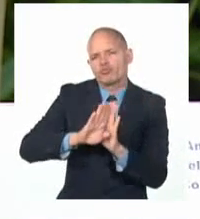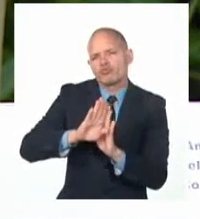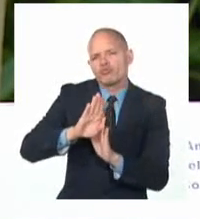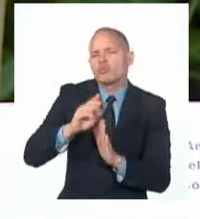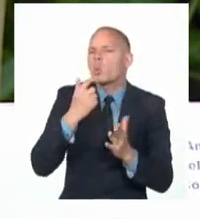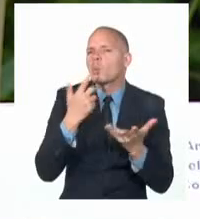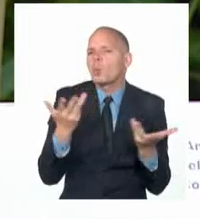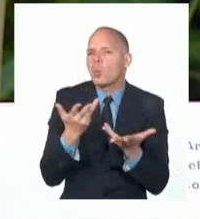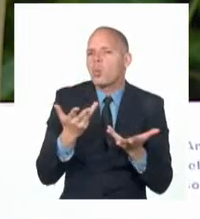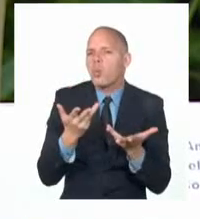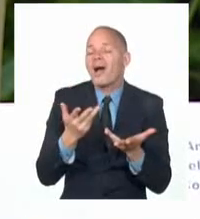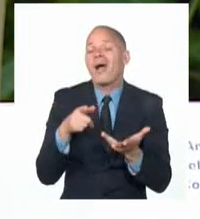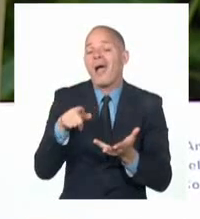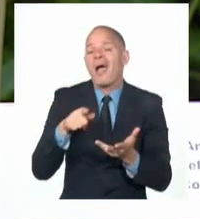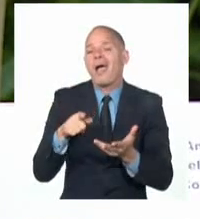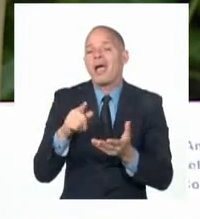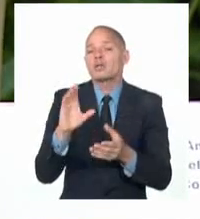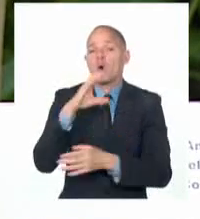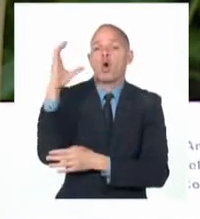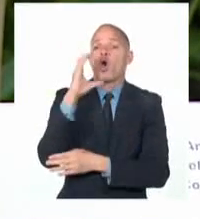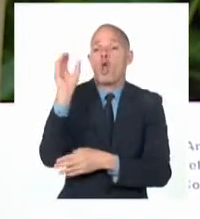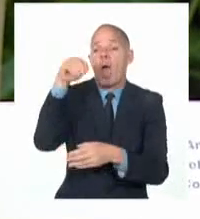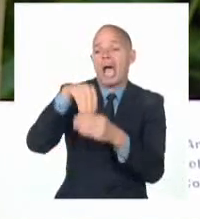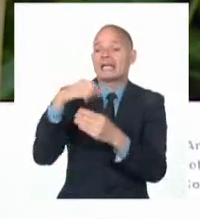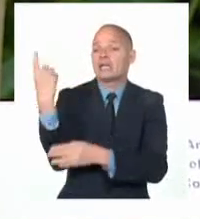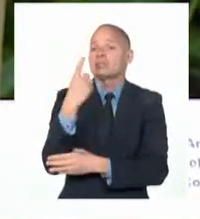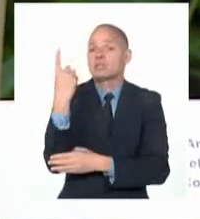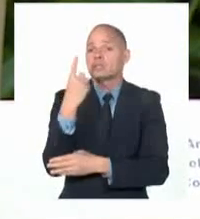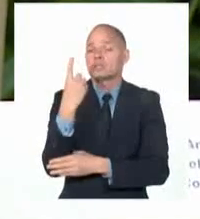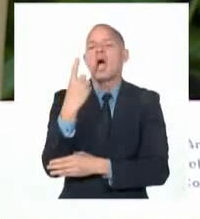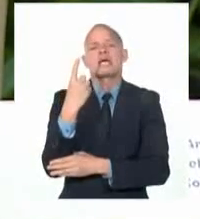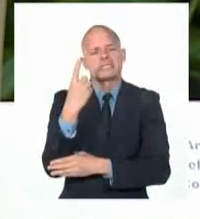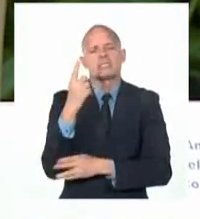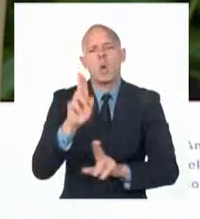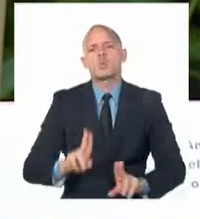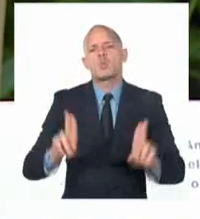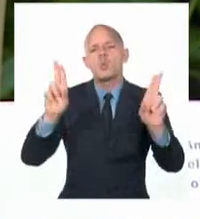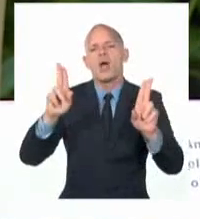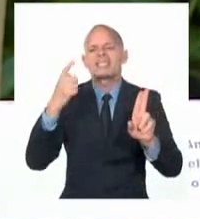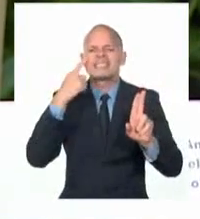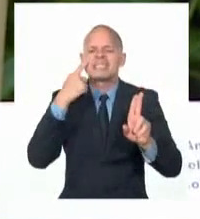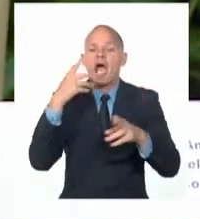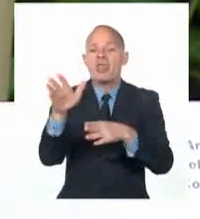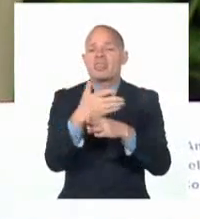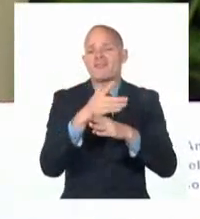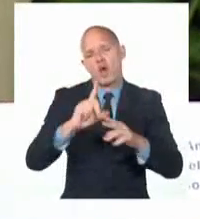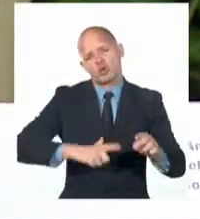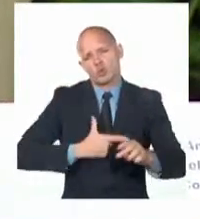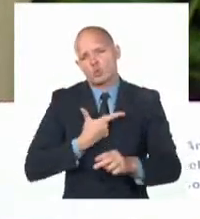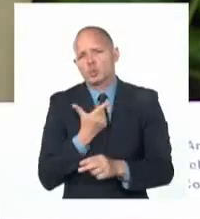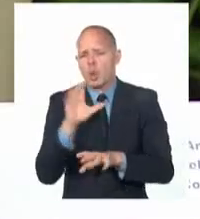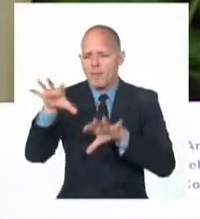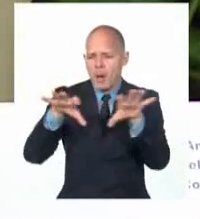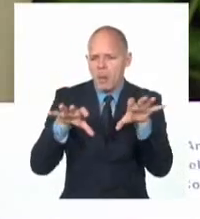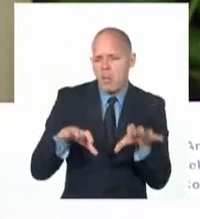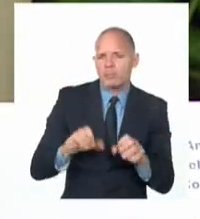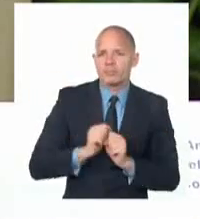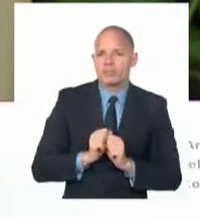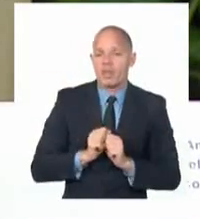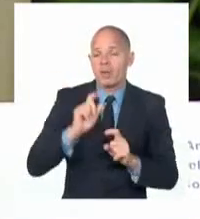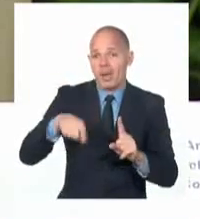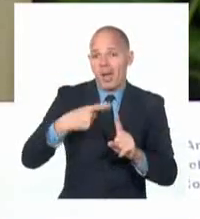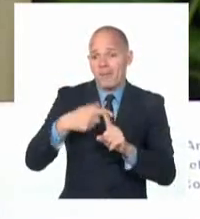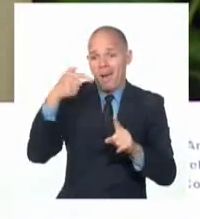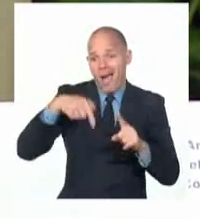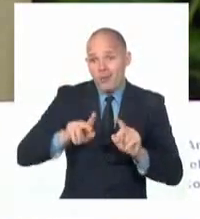un acuerdo nacional que recoja la diversidad de Colombia y que ese acuerdo nacional sea